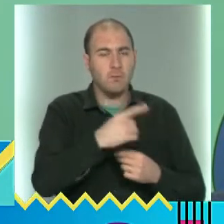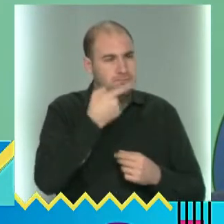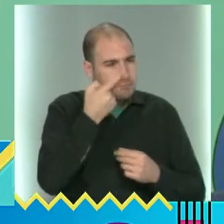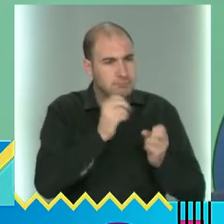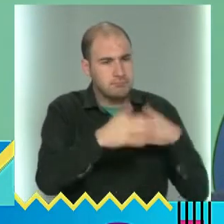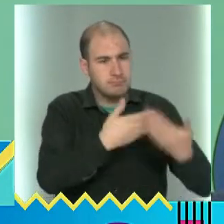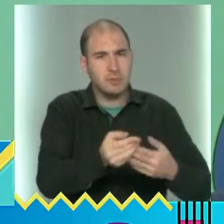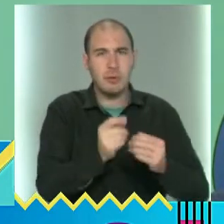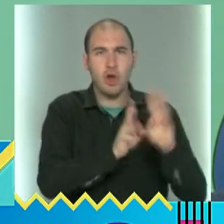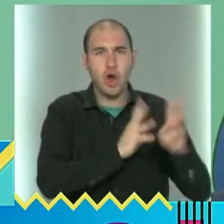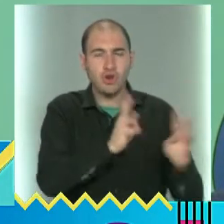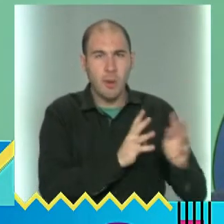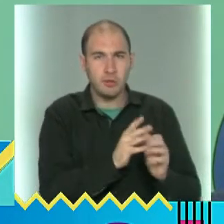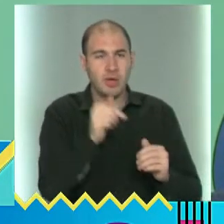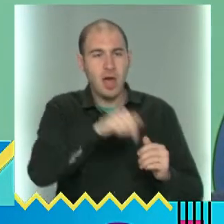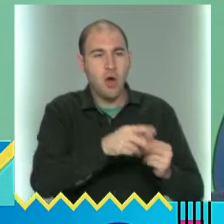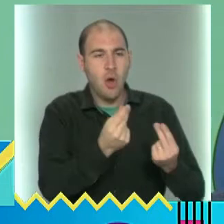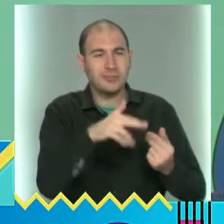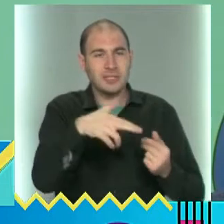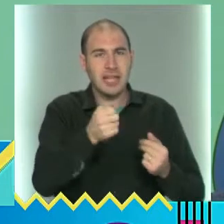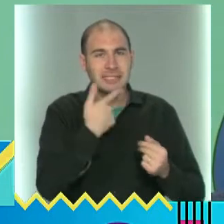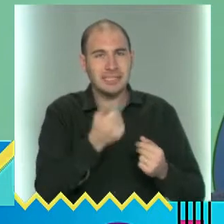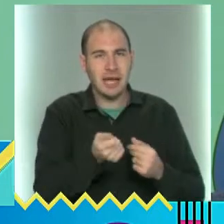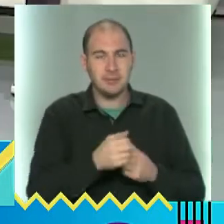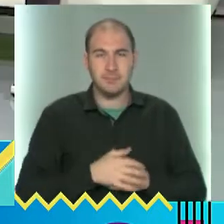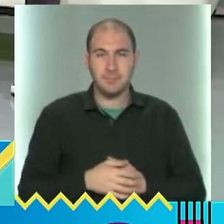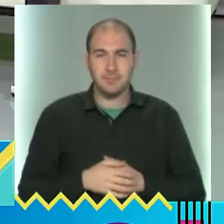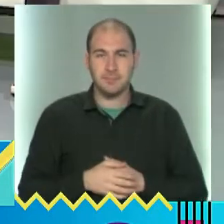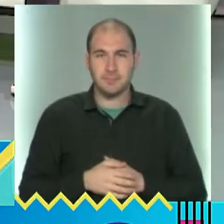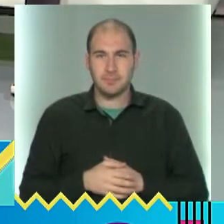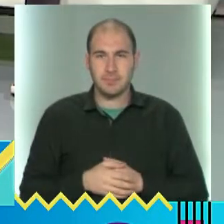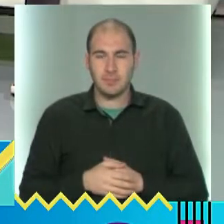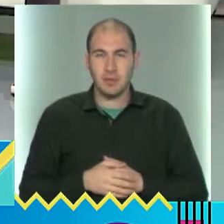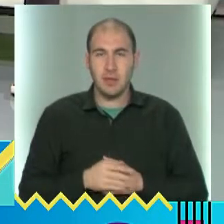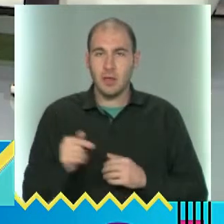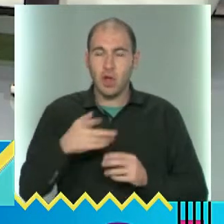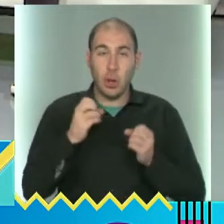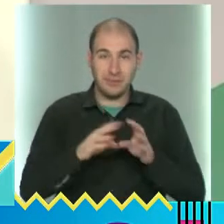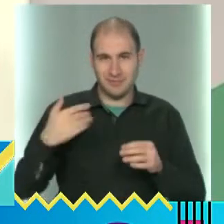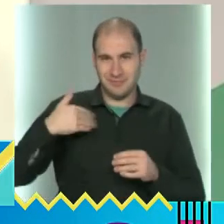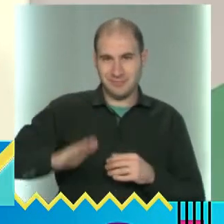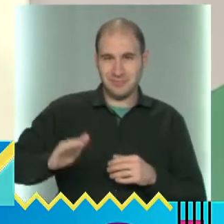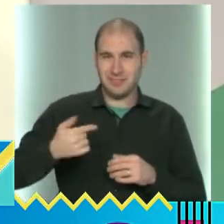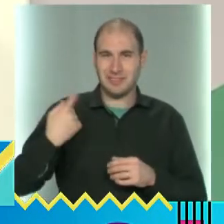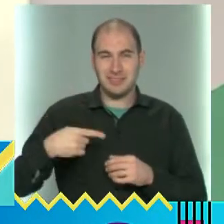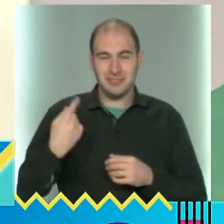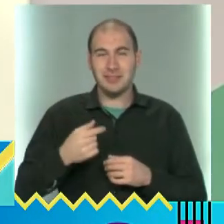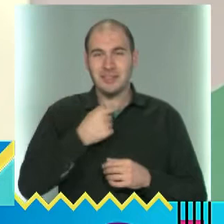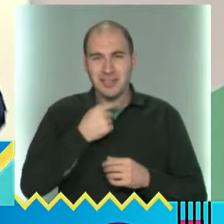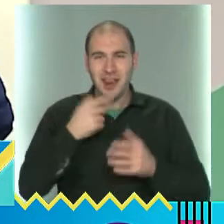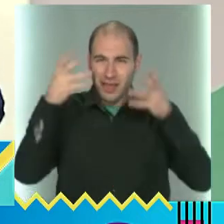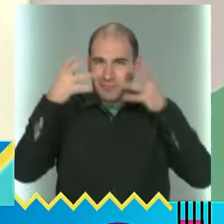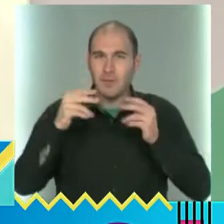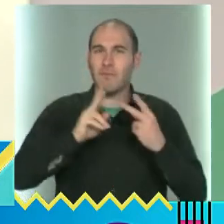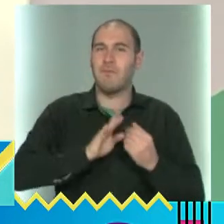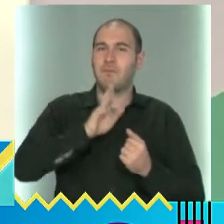para desarrollar un robot que hoy está utilizando la NASA. Bueno, todo arrancó de chico, yo siempre quise ser astronauta, quiero ser